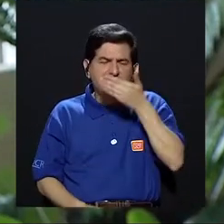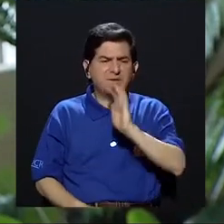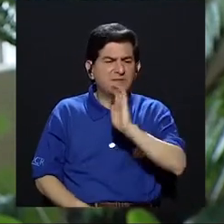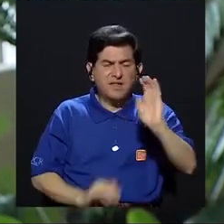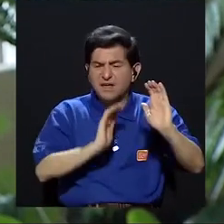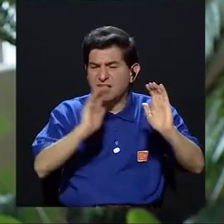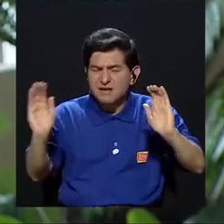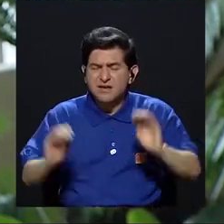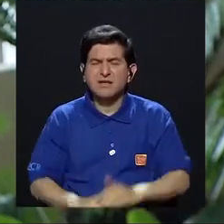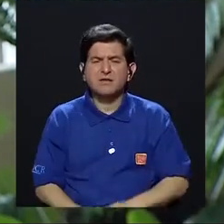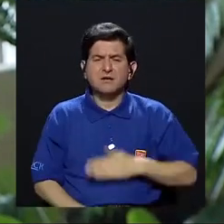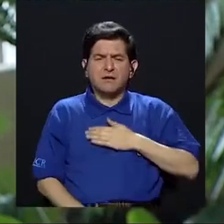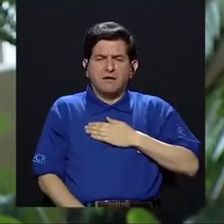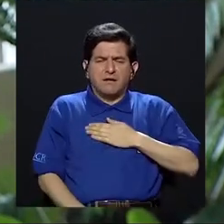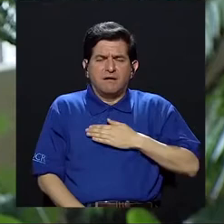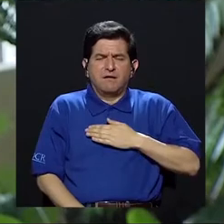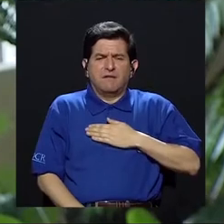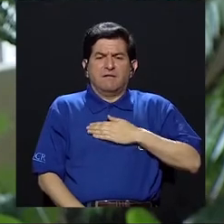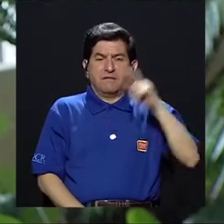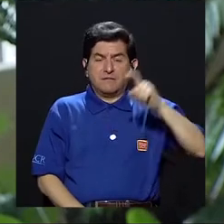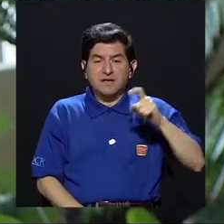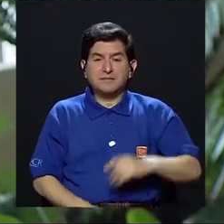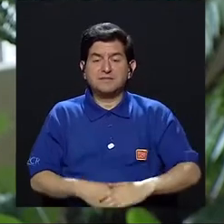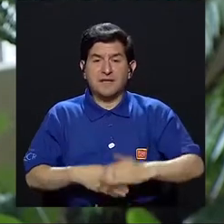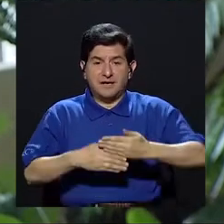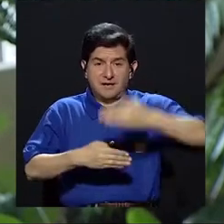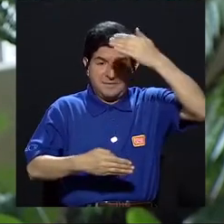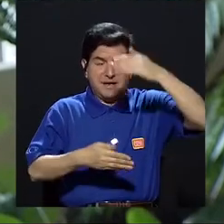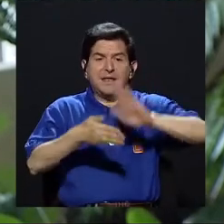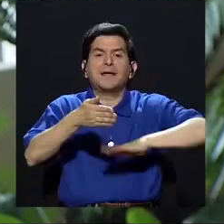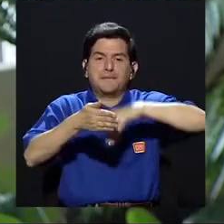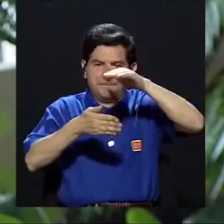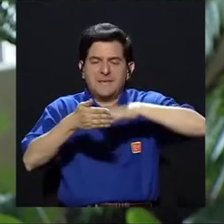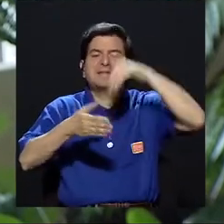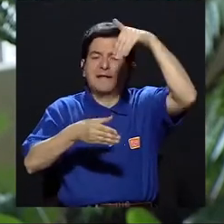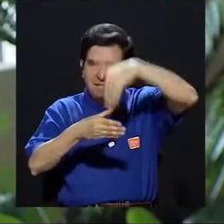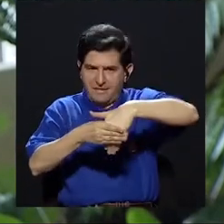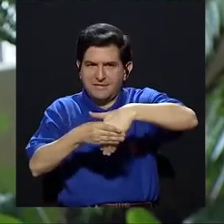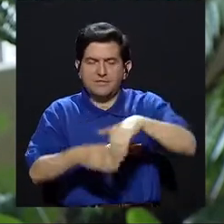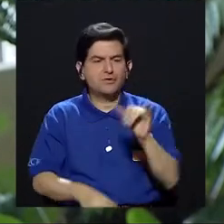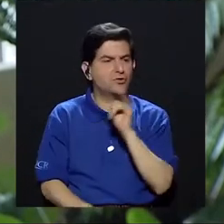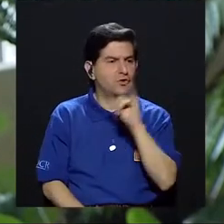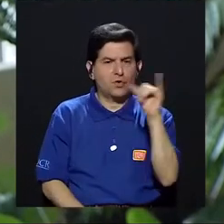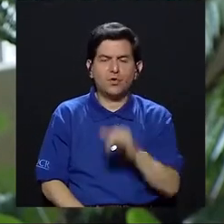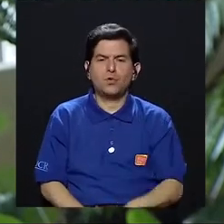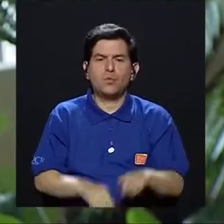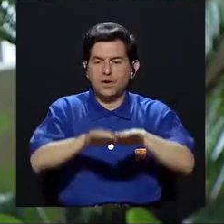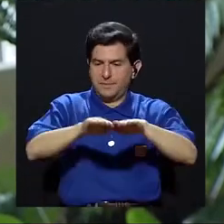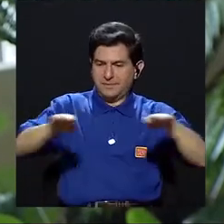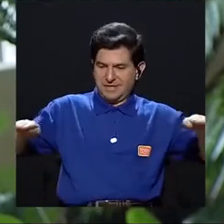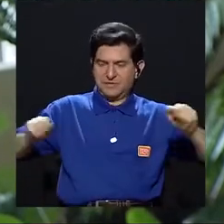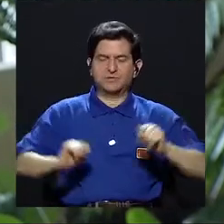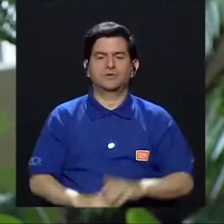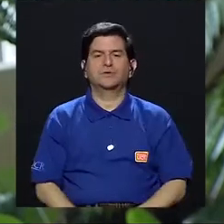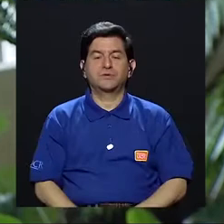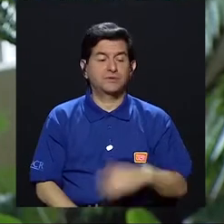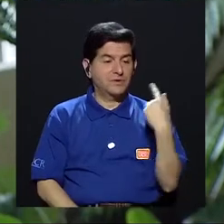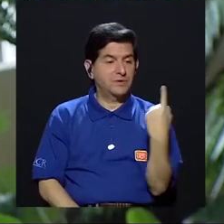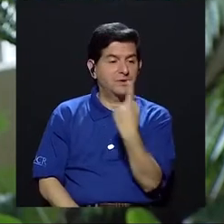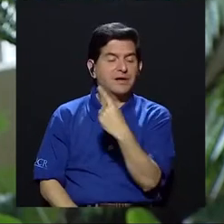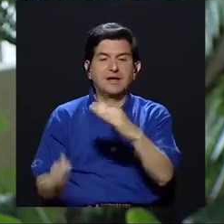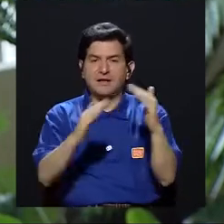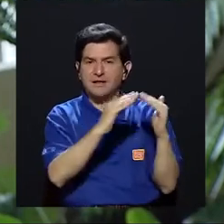que hay muchos niños que padecen de asma y necesitan las paredes pintadas por dentro, y lo mismo del piso. Entonces,